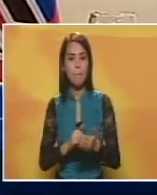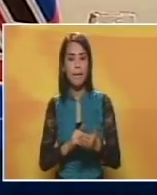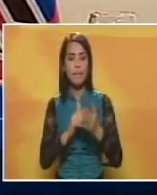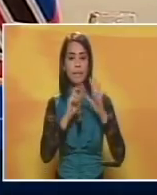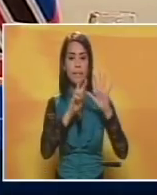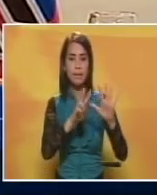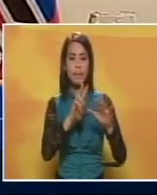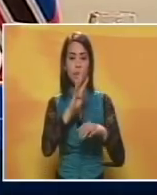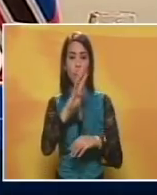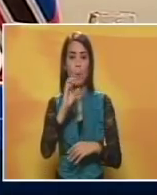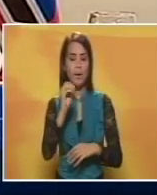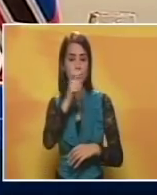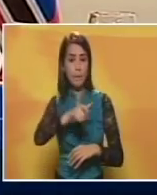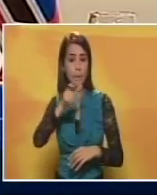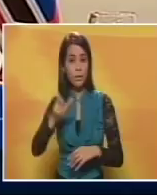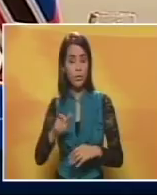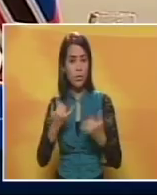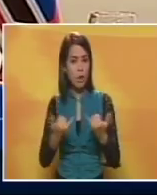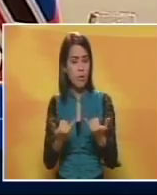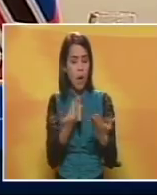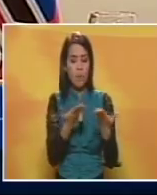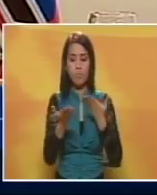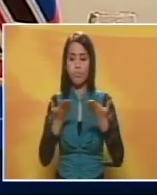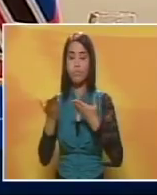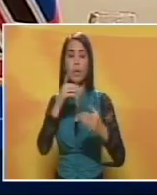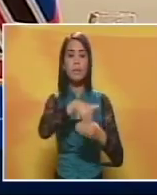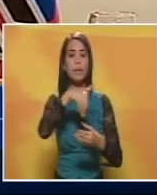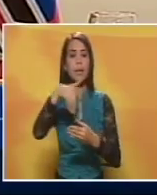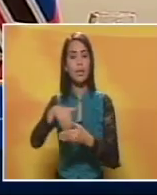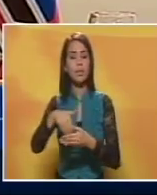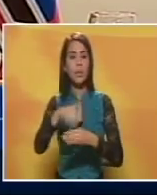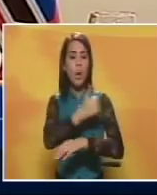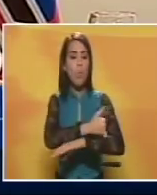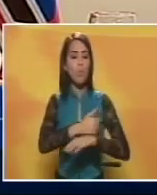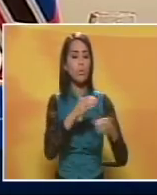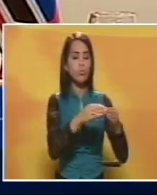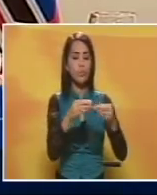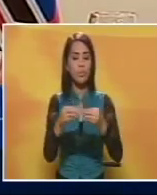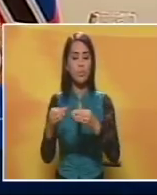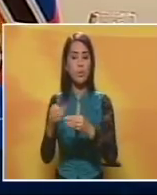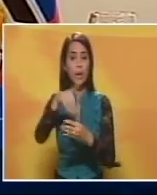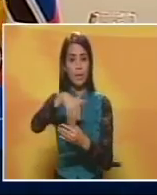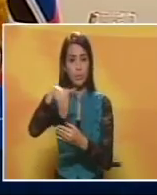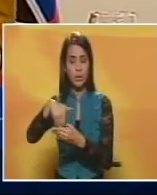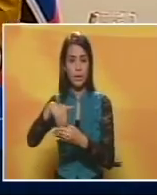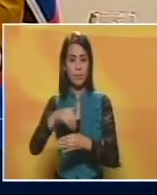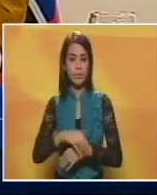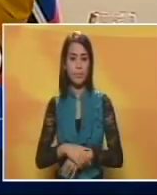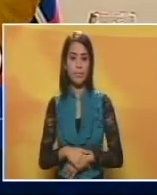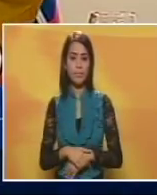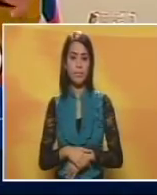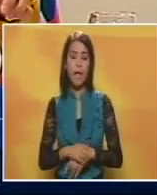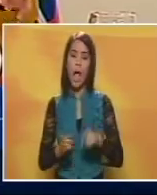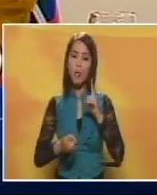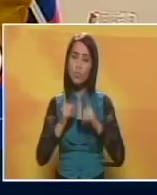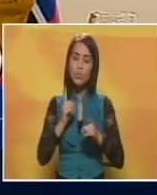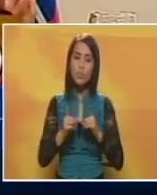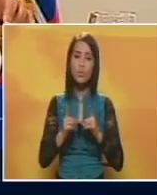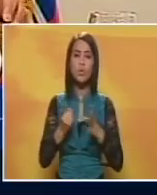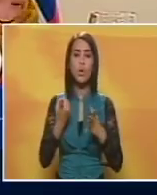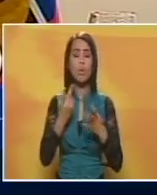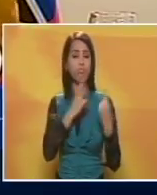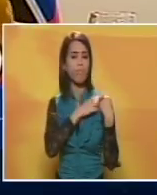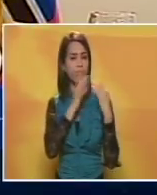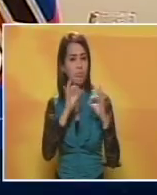7.740 personas que están en servicio electoral en las juntas electorales. Algunos que están principales y